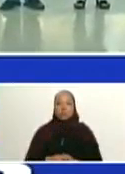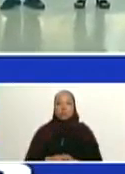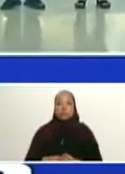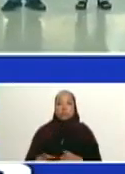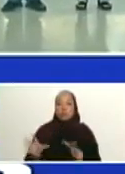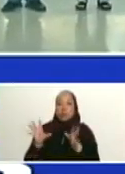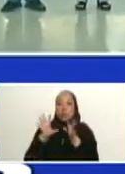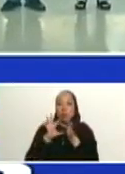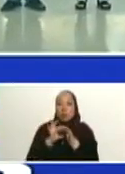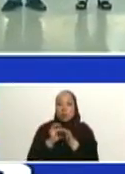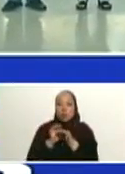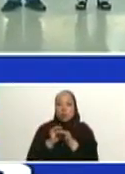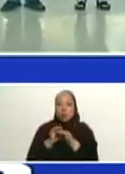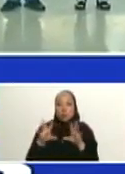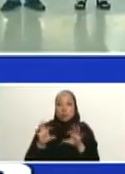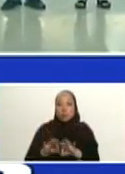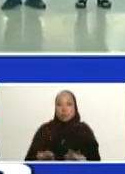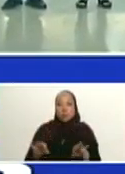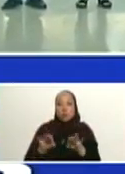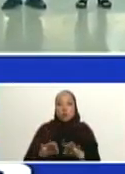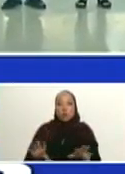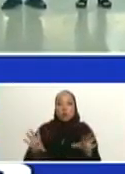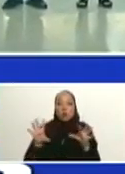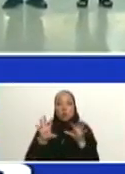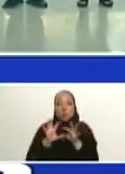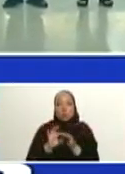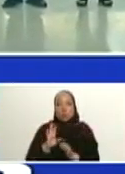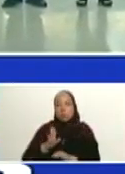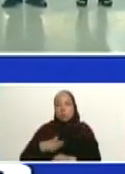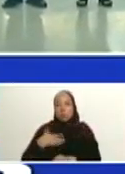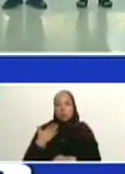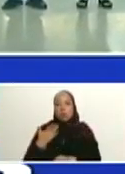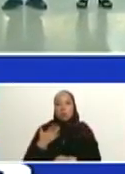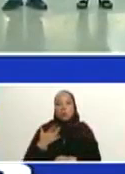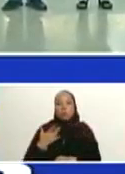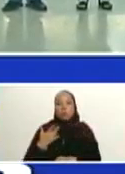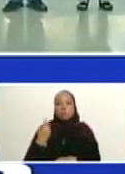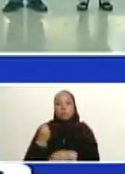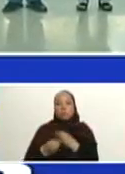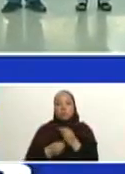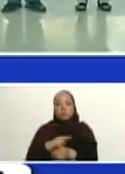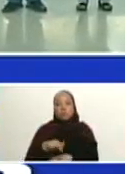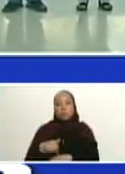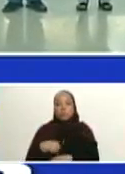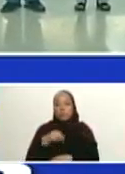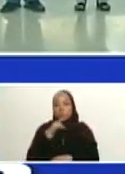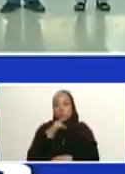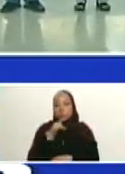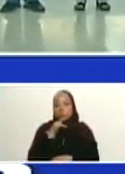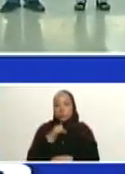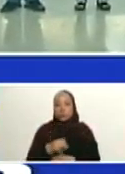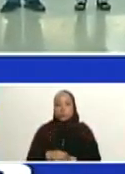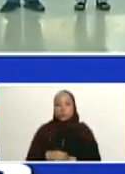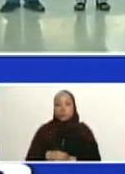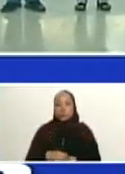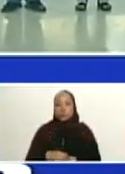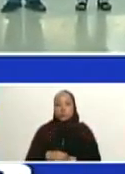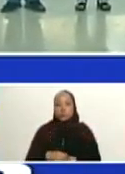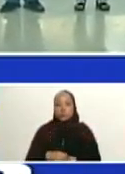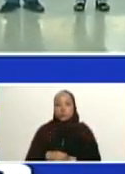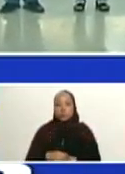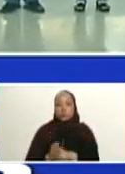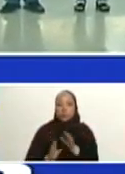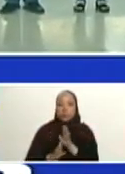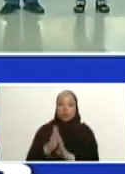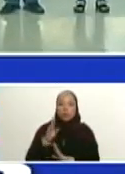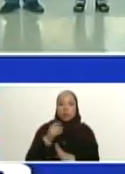unión, solo en unión es posible los milagros, solo en unión es posible el avance, con